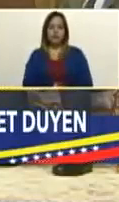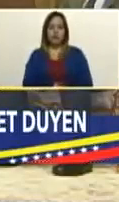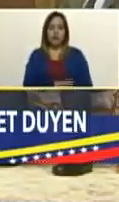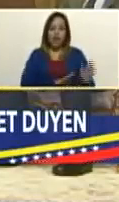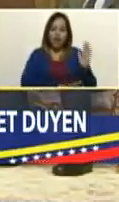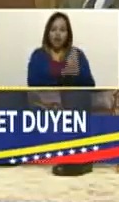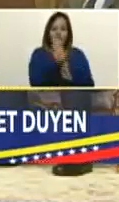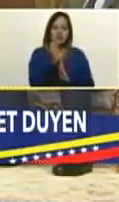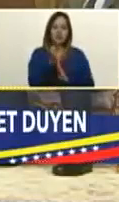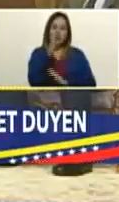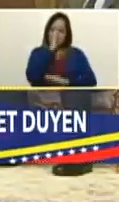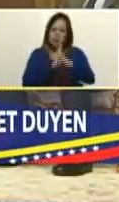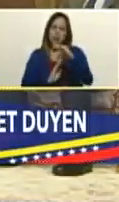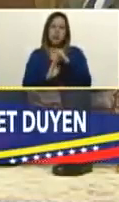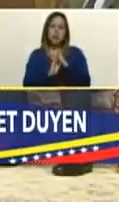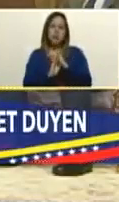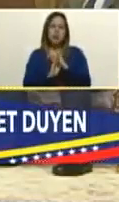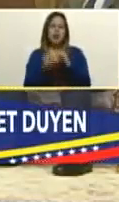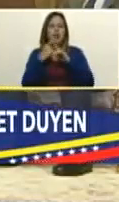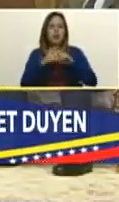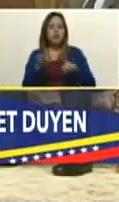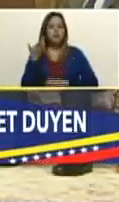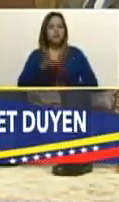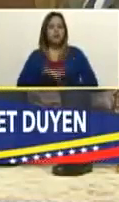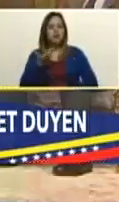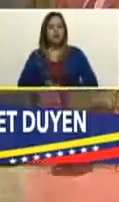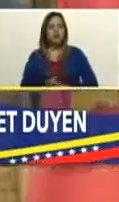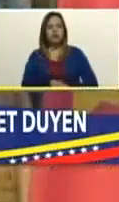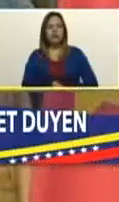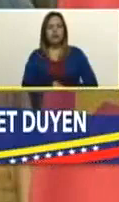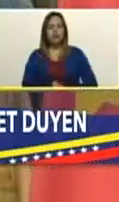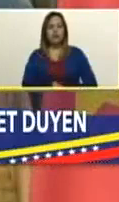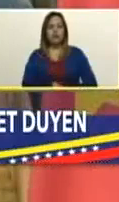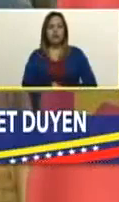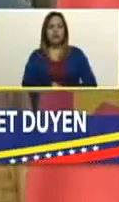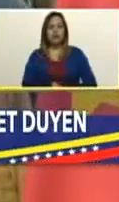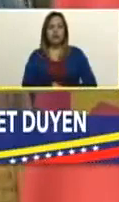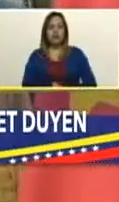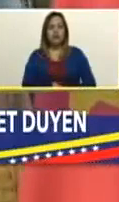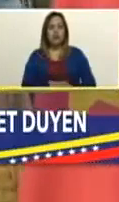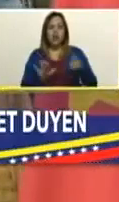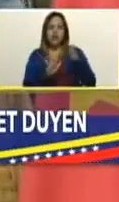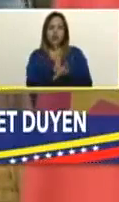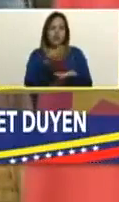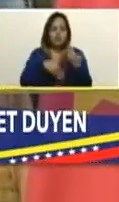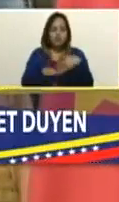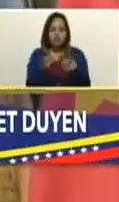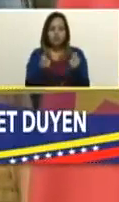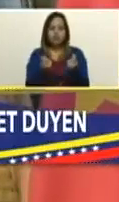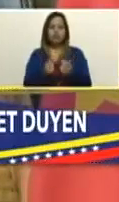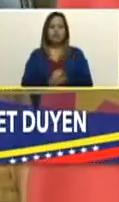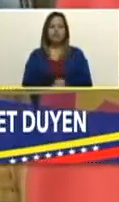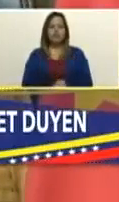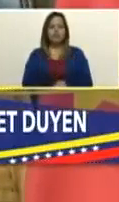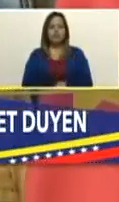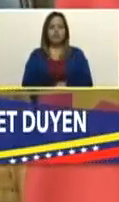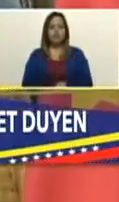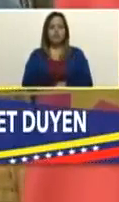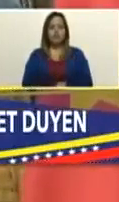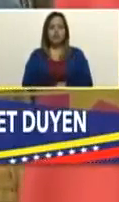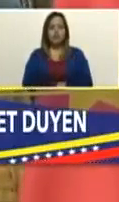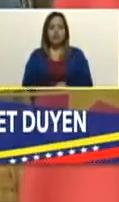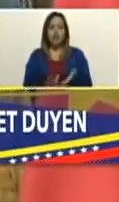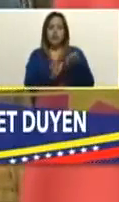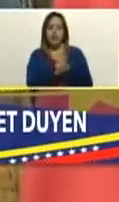Avances modestos, pero significativos, en materia de comercio, en materia